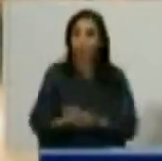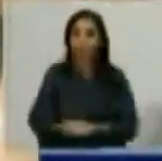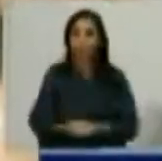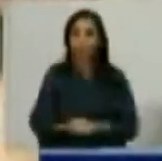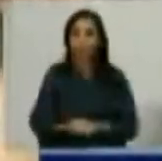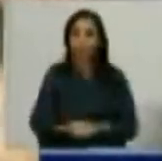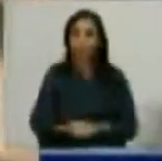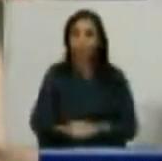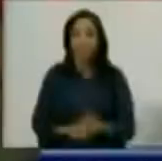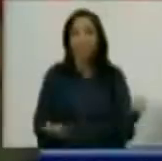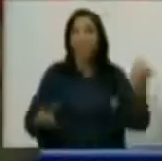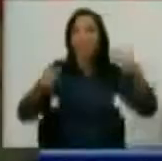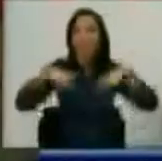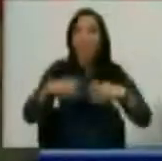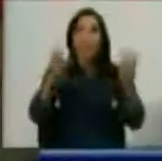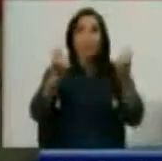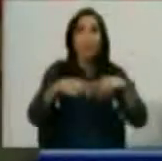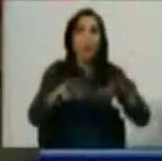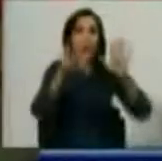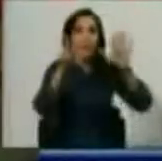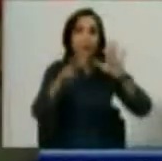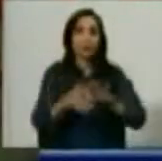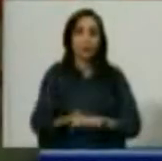el día ocho